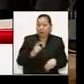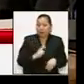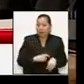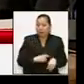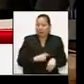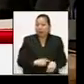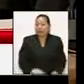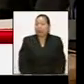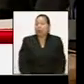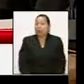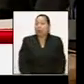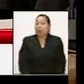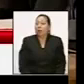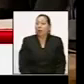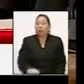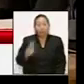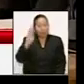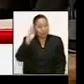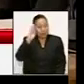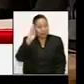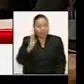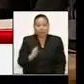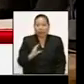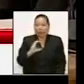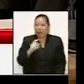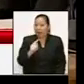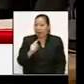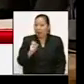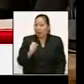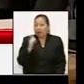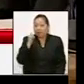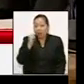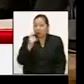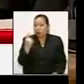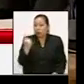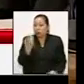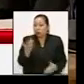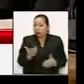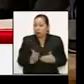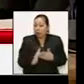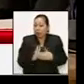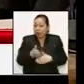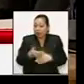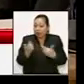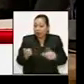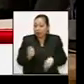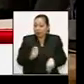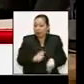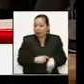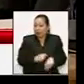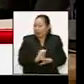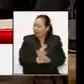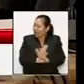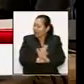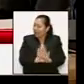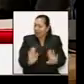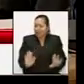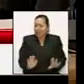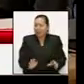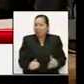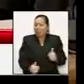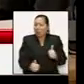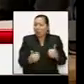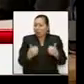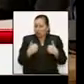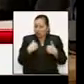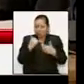momento de que por parte del comandante Castro que filme solamente la entrada en ese momento, nada más, y en la cual